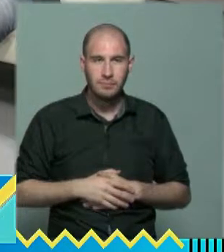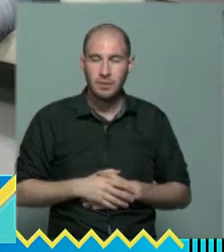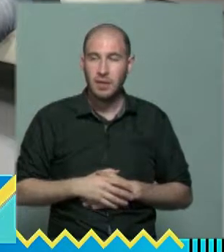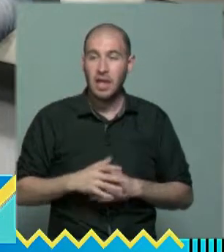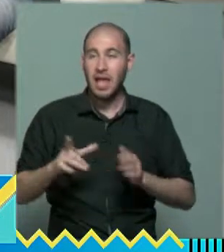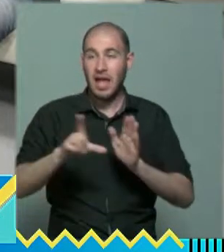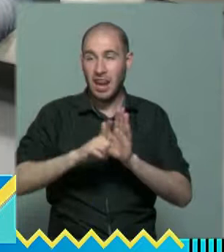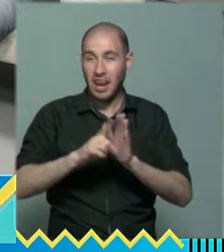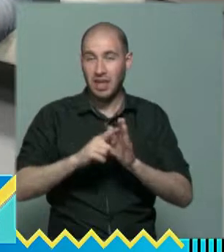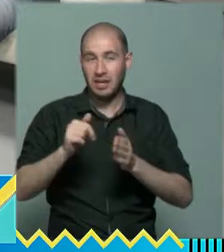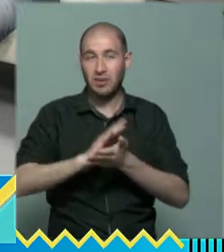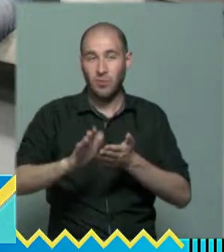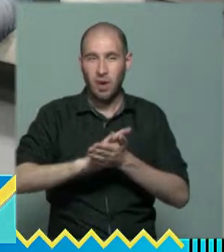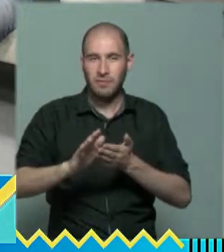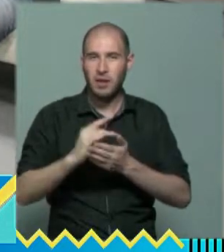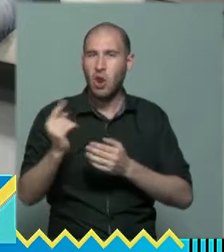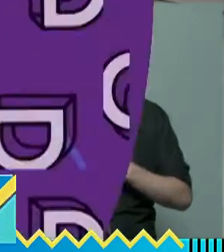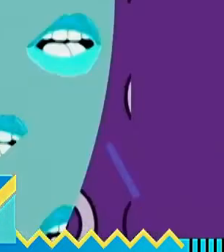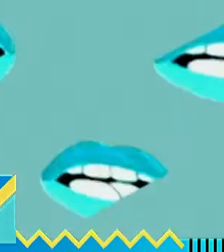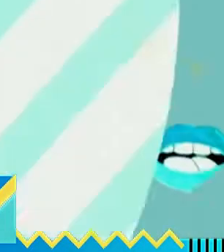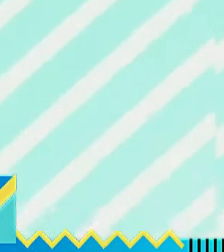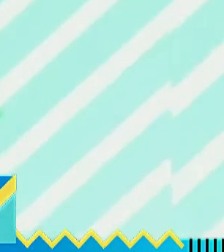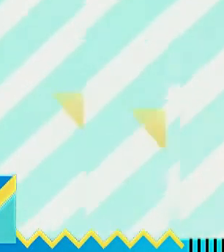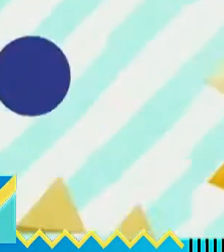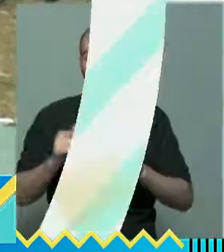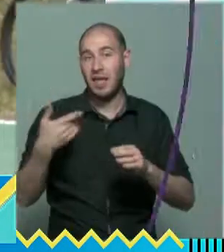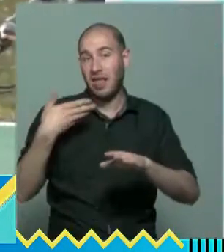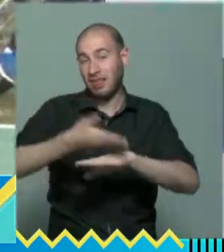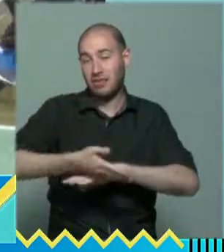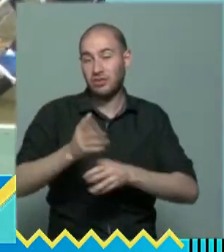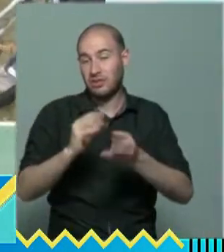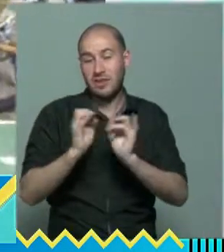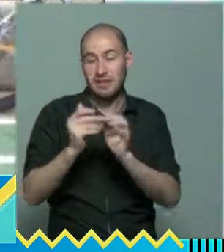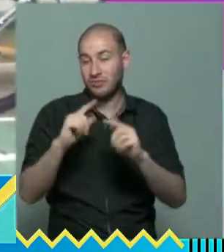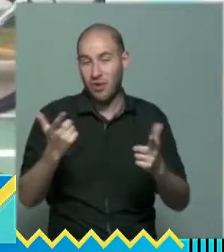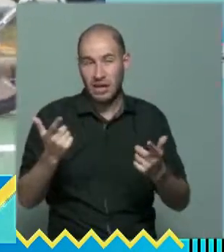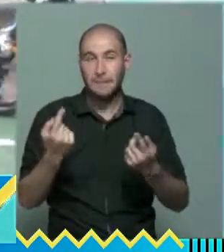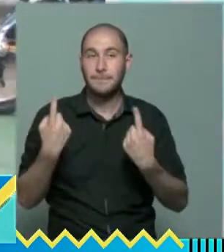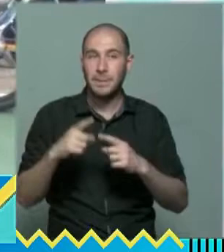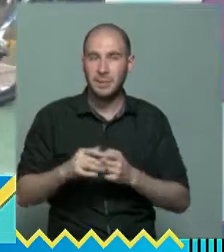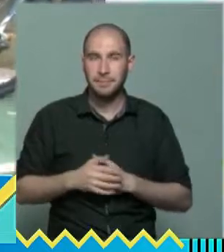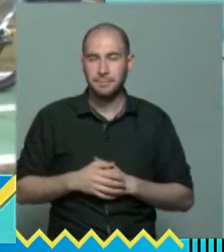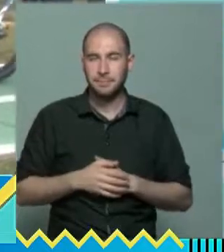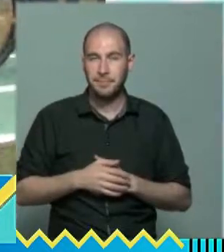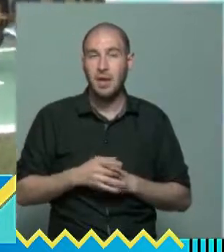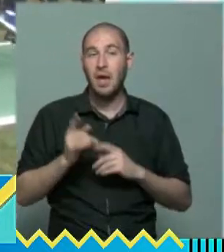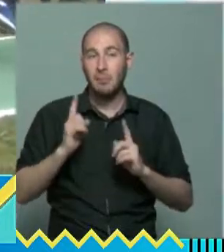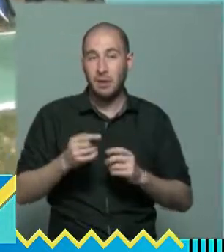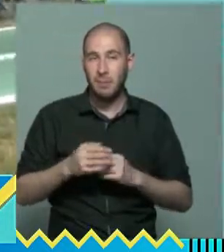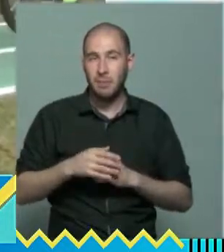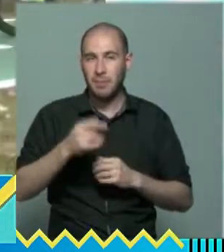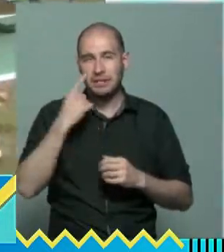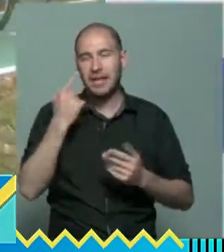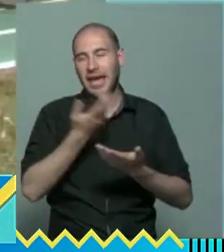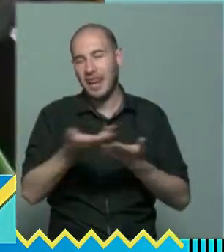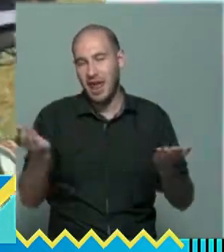Bueno, la ley está muy nueva, ¿no? Nosotros no hemos participado en su tratamiento, pero así como a vista de pájaro,